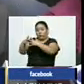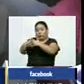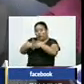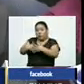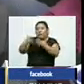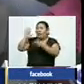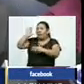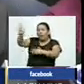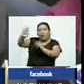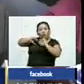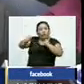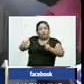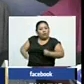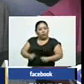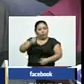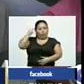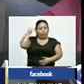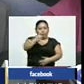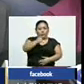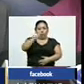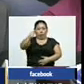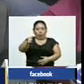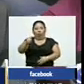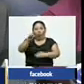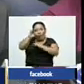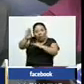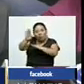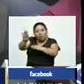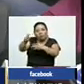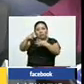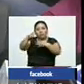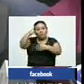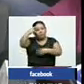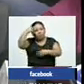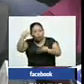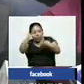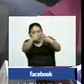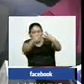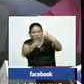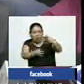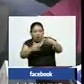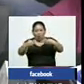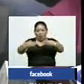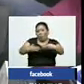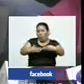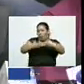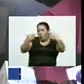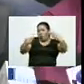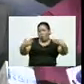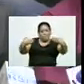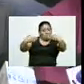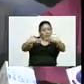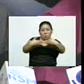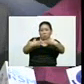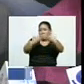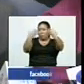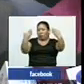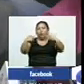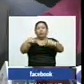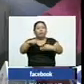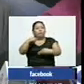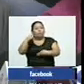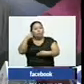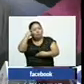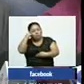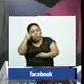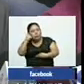se está alineando a esas políticas y las fronteras se están cerrando. Siento que se están